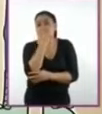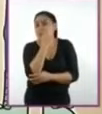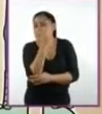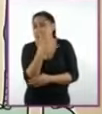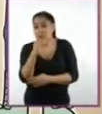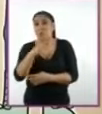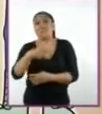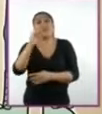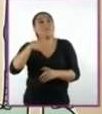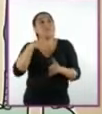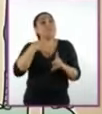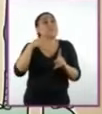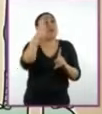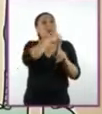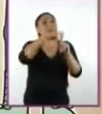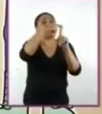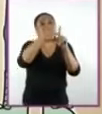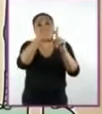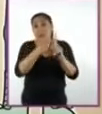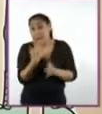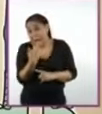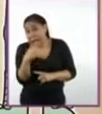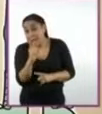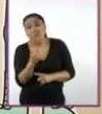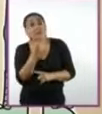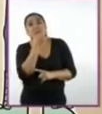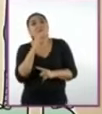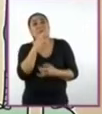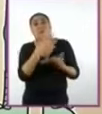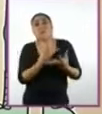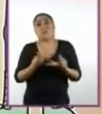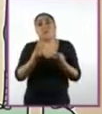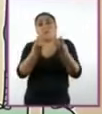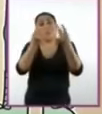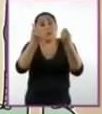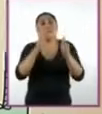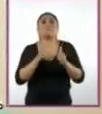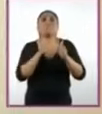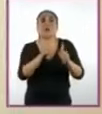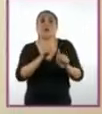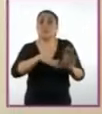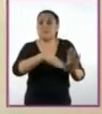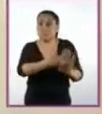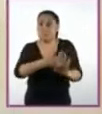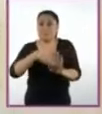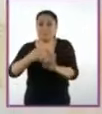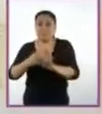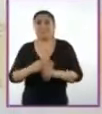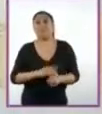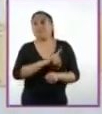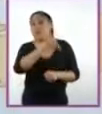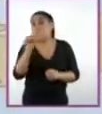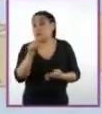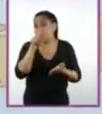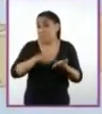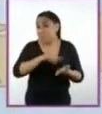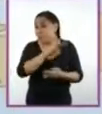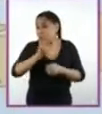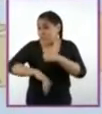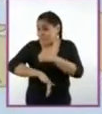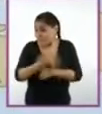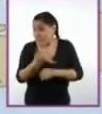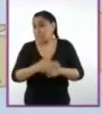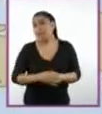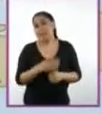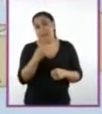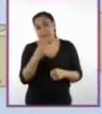bajas temperaturas impidieron que el gas se vaporizara y el ataque fracasó. Fue hasta